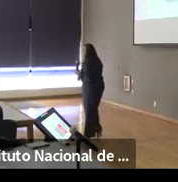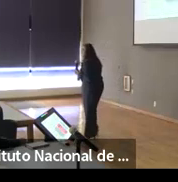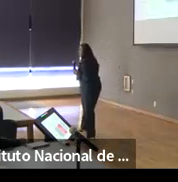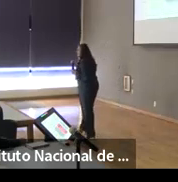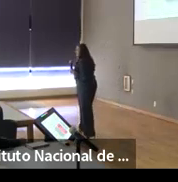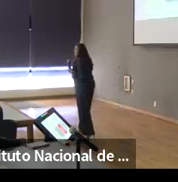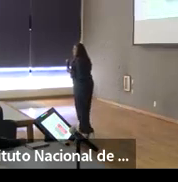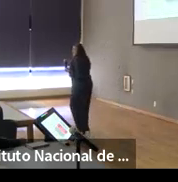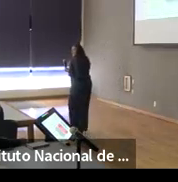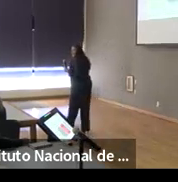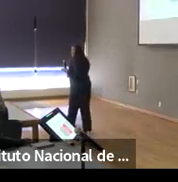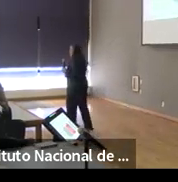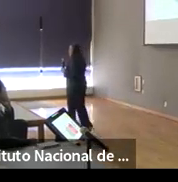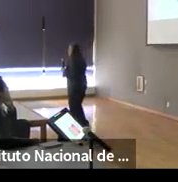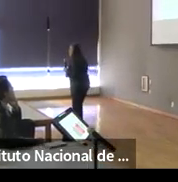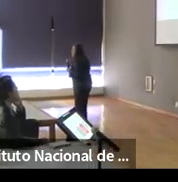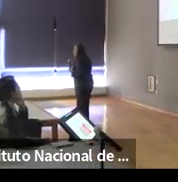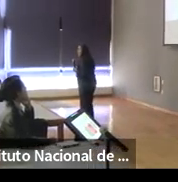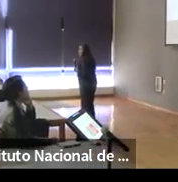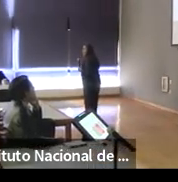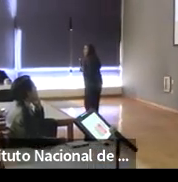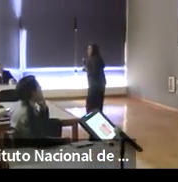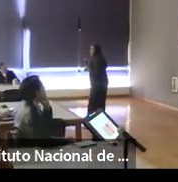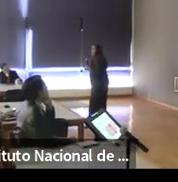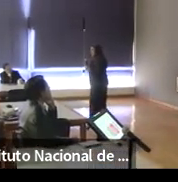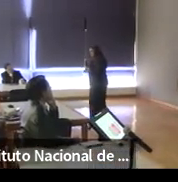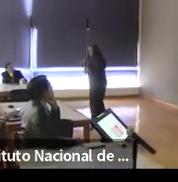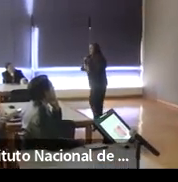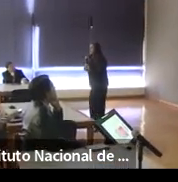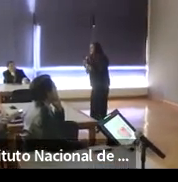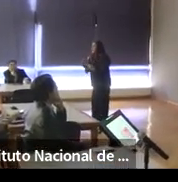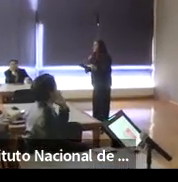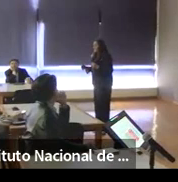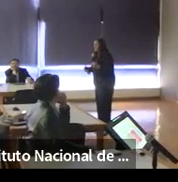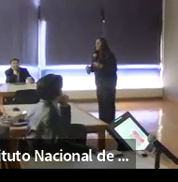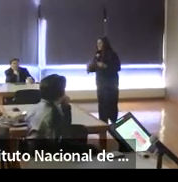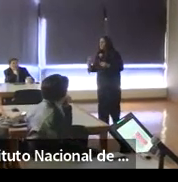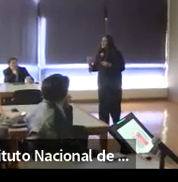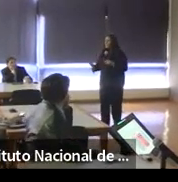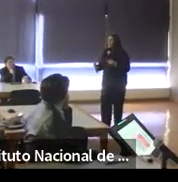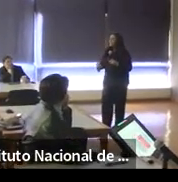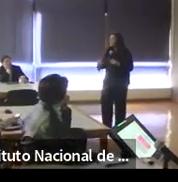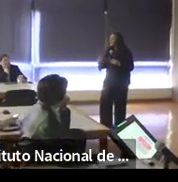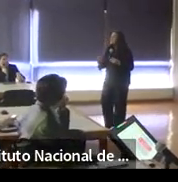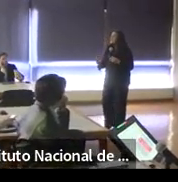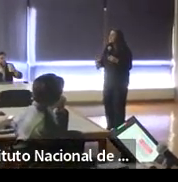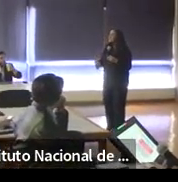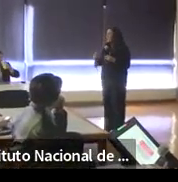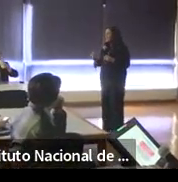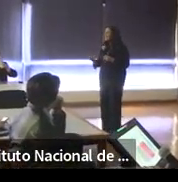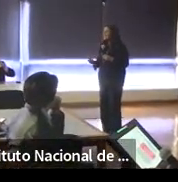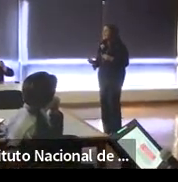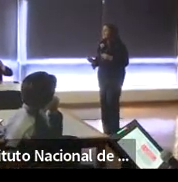abordado Cuál es el camino que ha seguido porque adelante vamos a ver que también hay diferentes